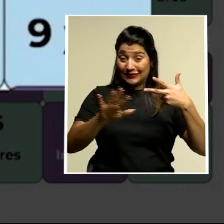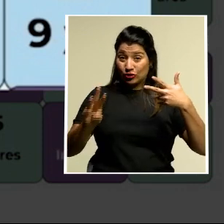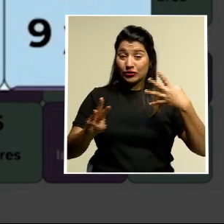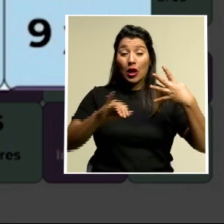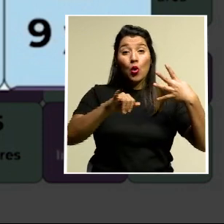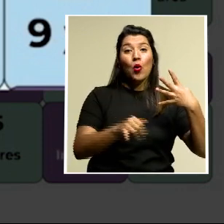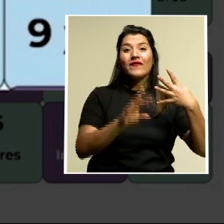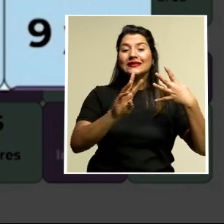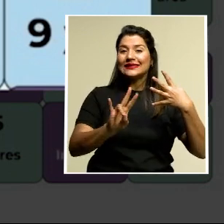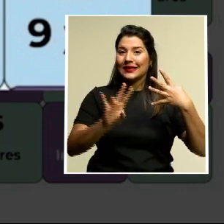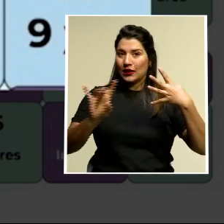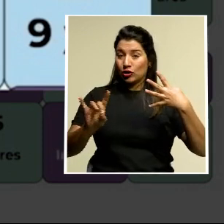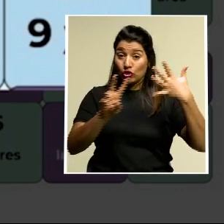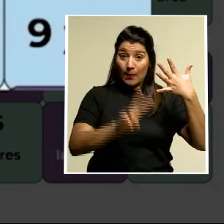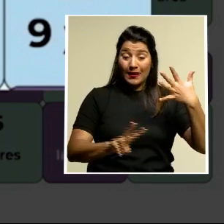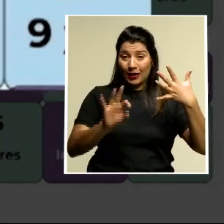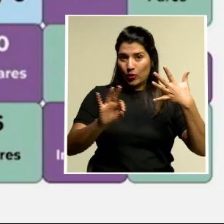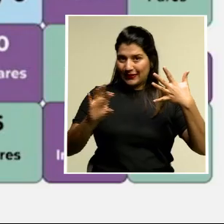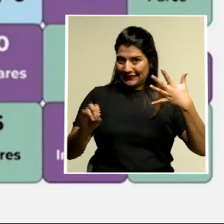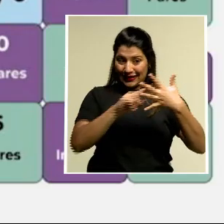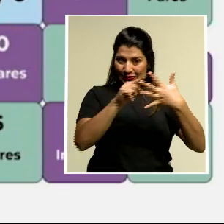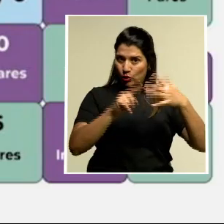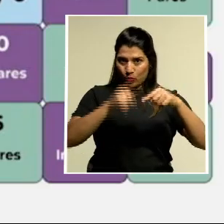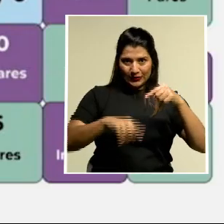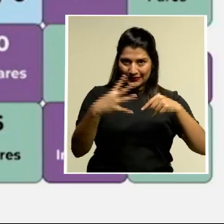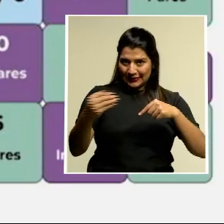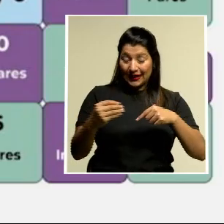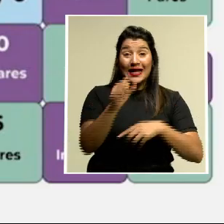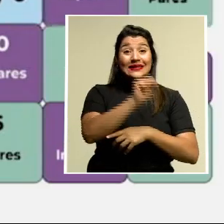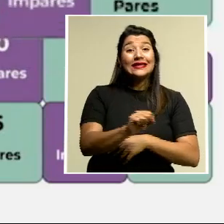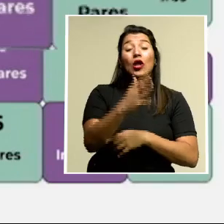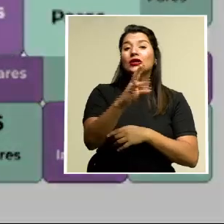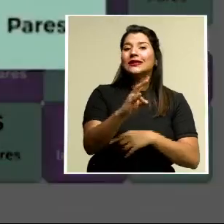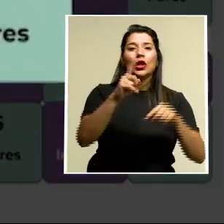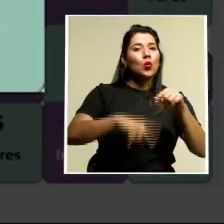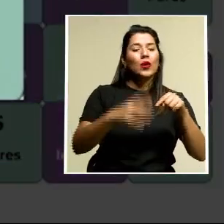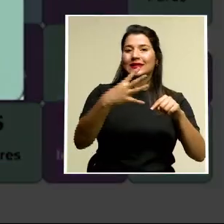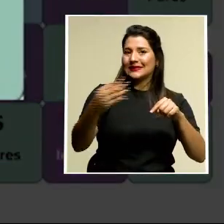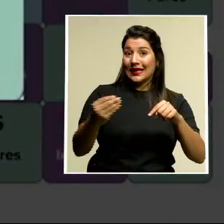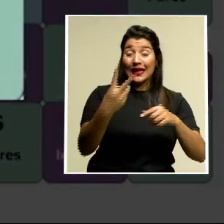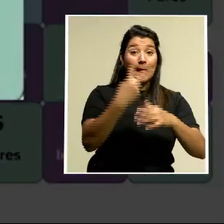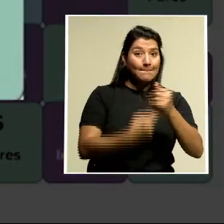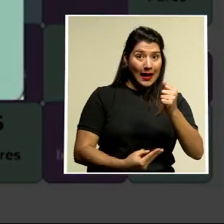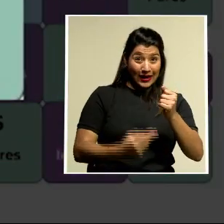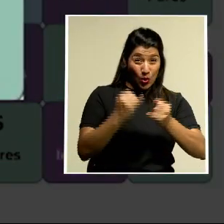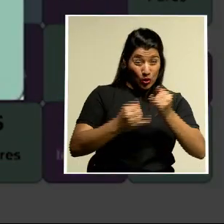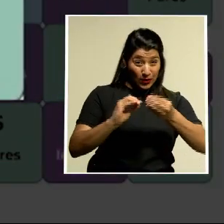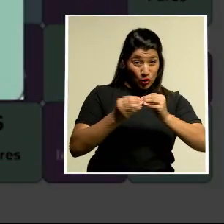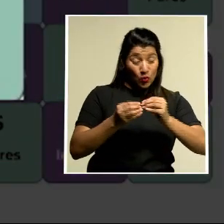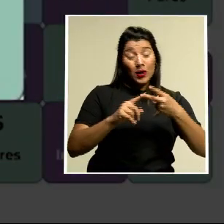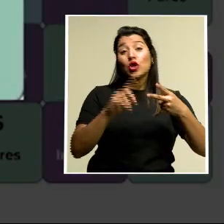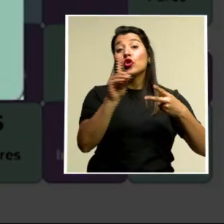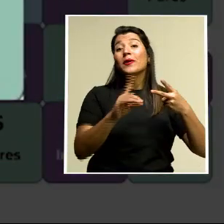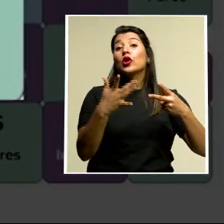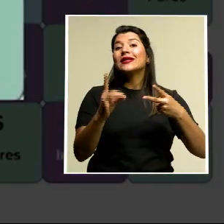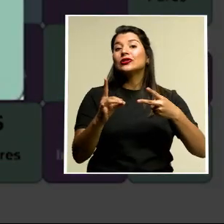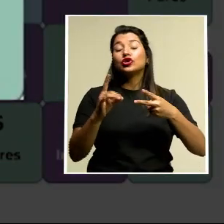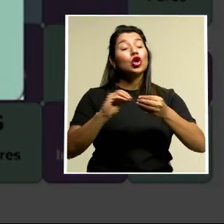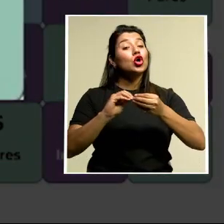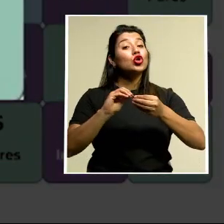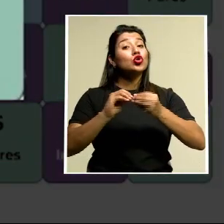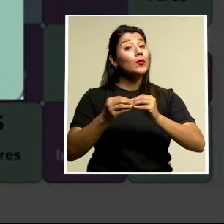jueves 7 y 8, viernes 9 y 0. El sábado 17 no circularán las placas pares y domingo 18 impares, mientras que